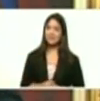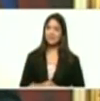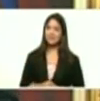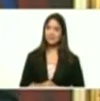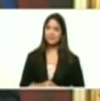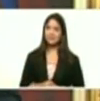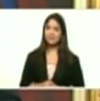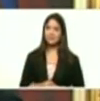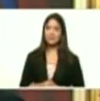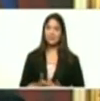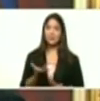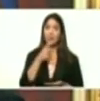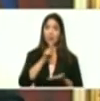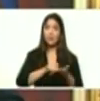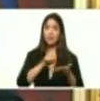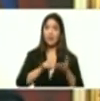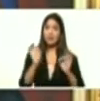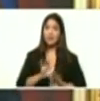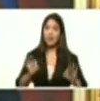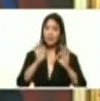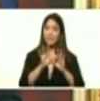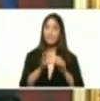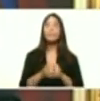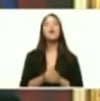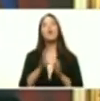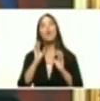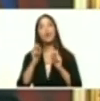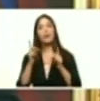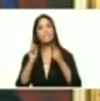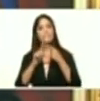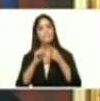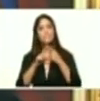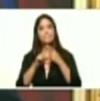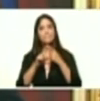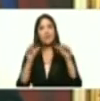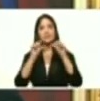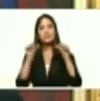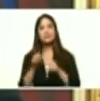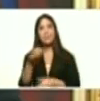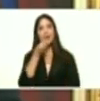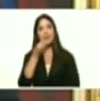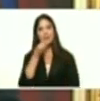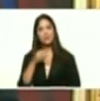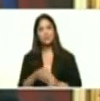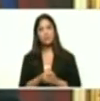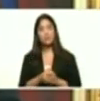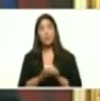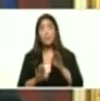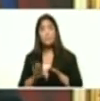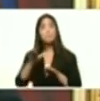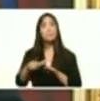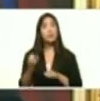¿No la anotaron? Bueno. Sobre el sistema alimentario, un paso necesario.